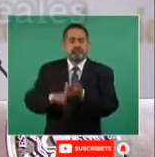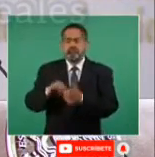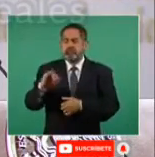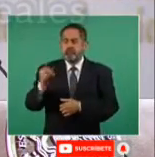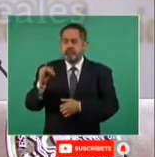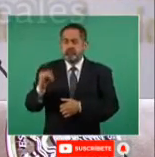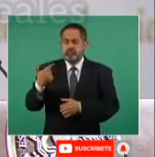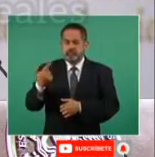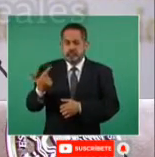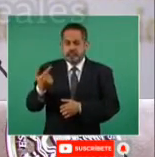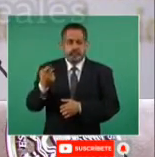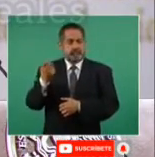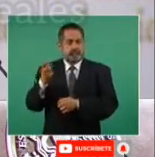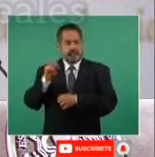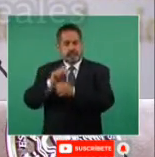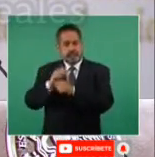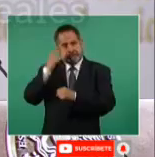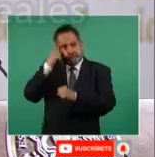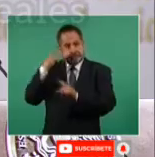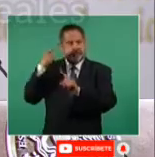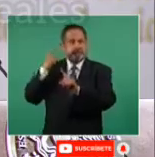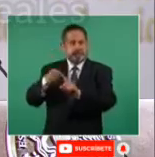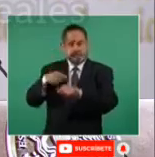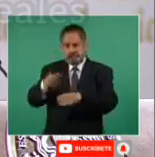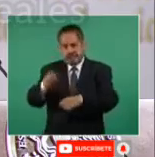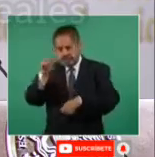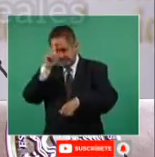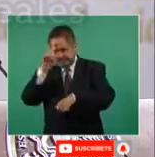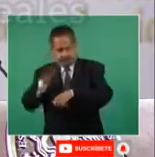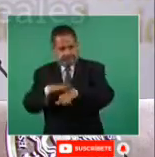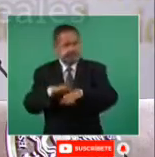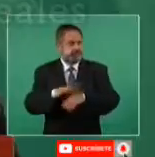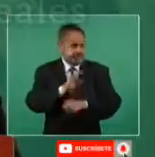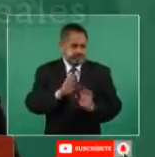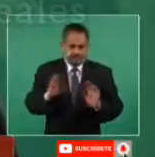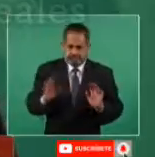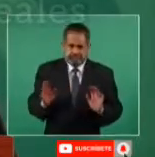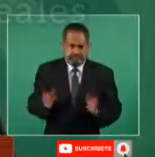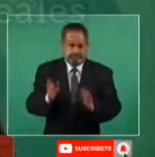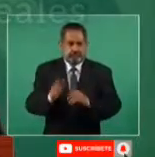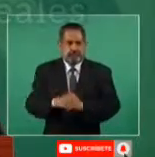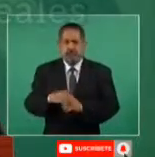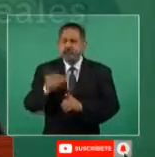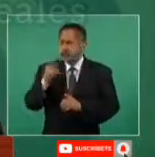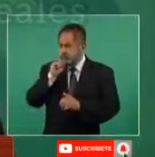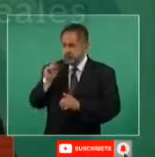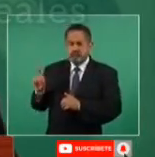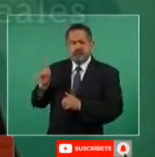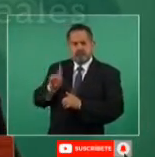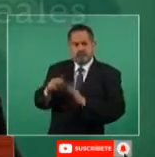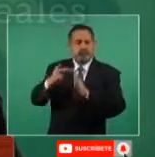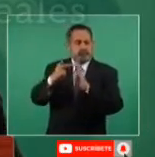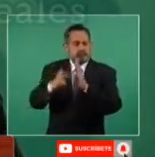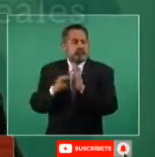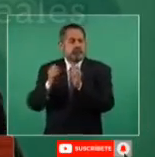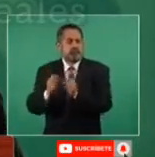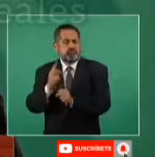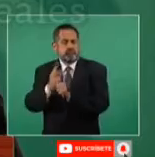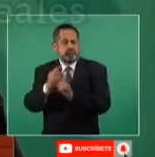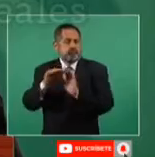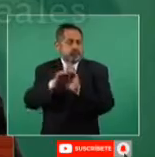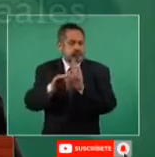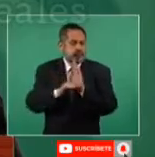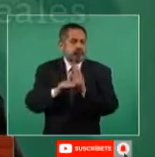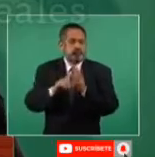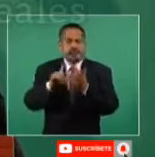se está planteando como secretaria y lo que recomendamos. Bajo la situación de las recomendaciones de protocolo de seguridad que